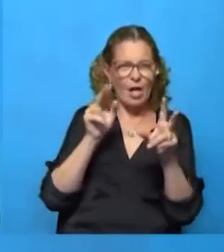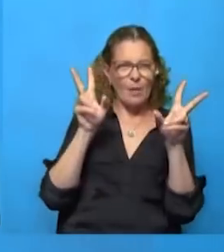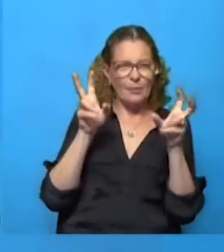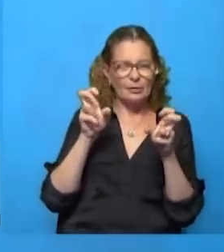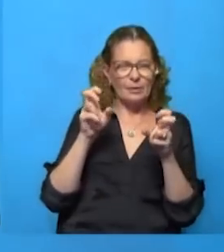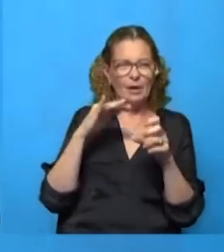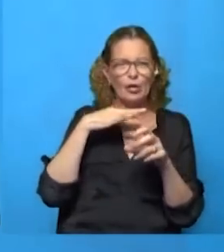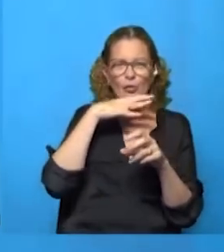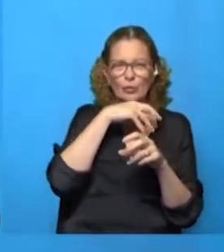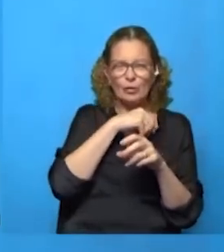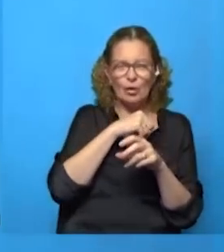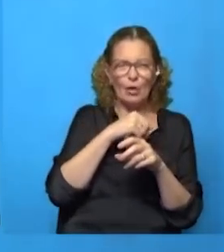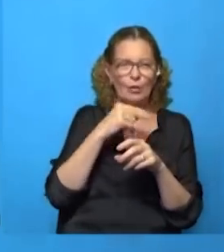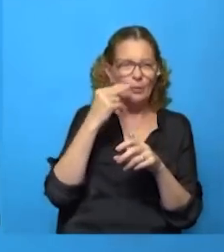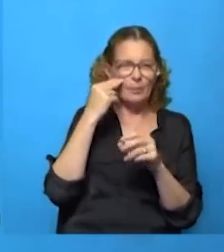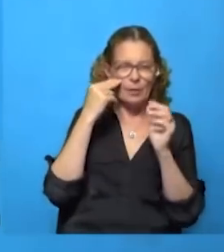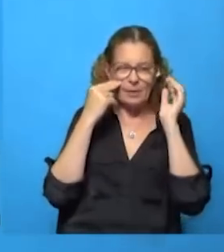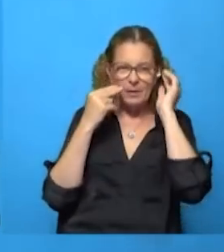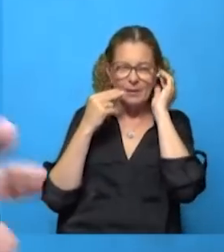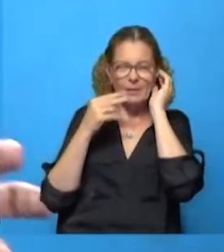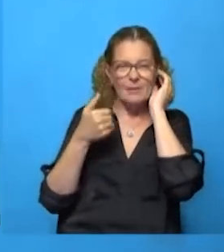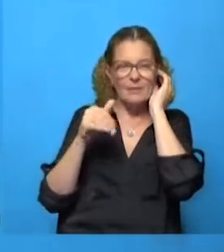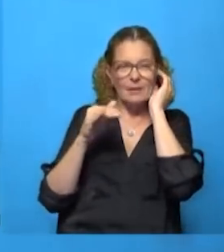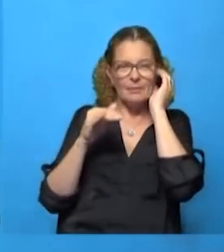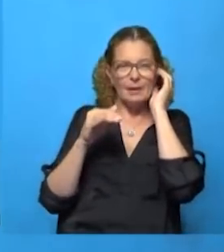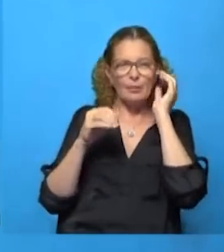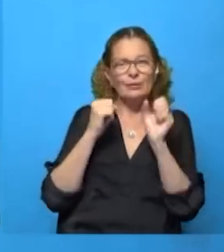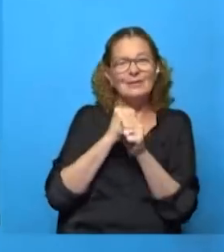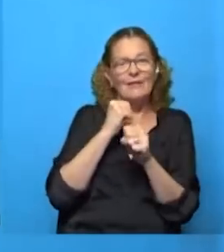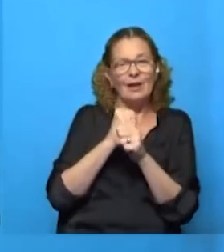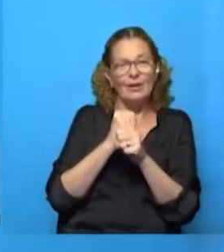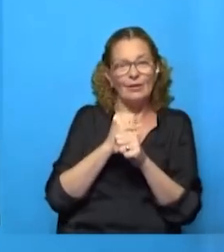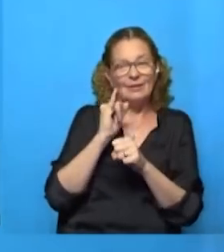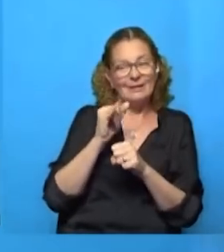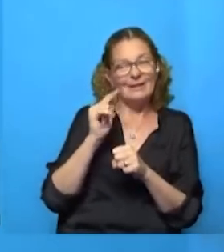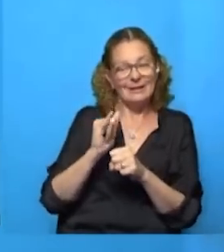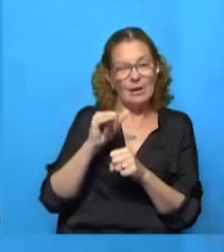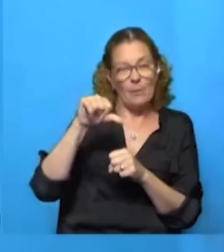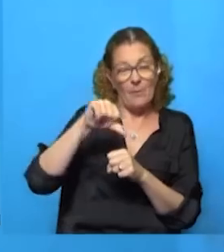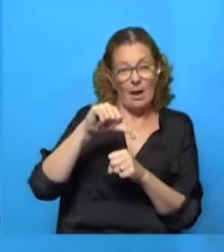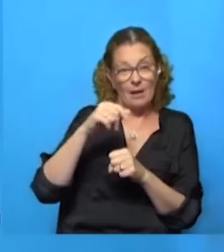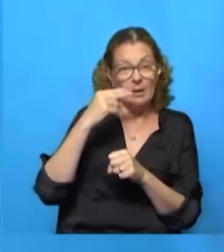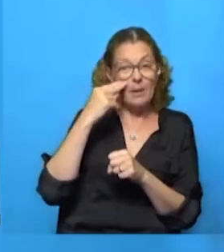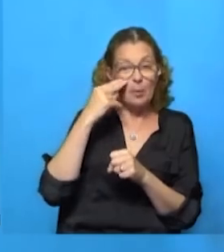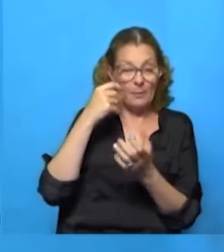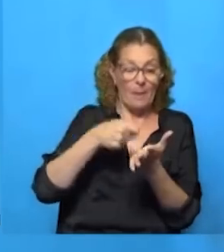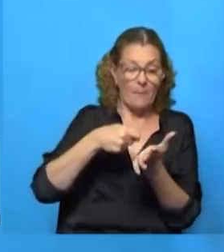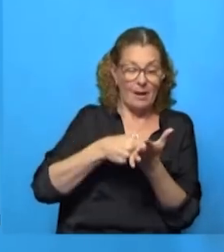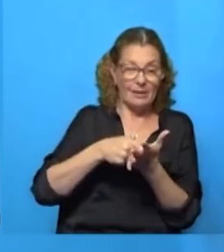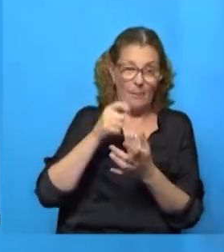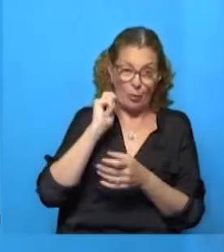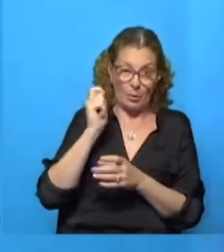corrupción o tráfico de influencias sino que fue más por gestión y sí un mal uso de recursos públicos